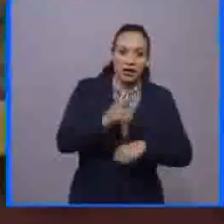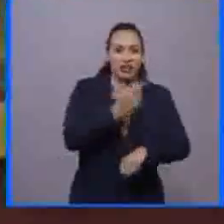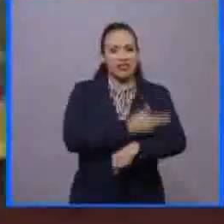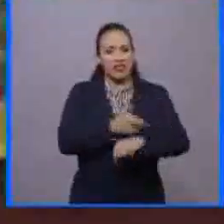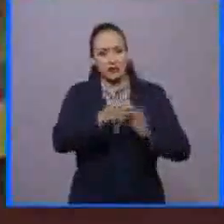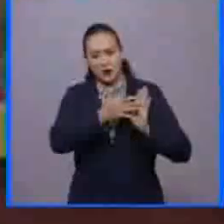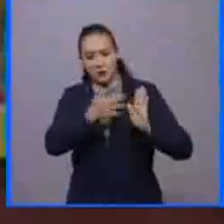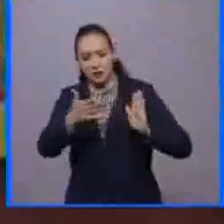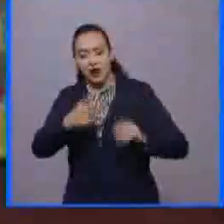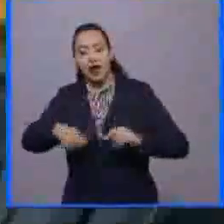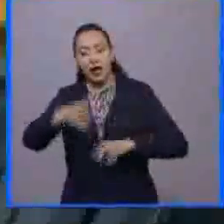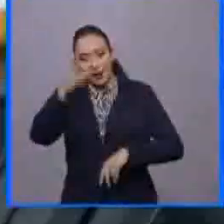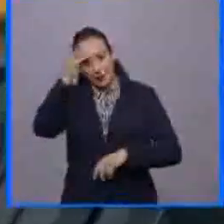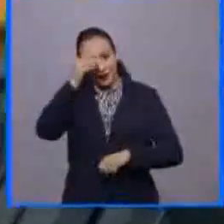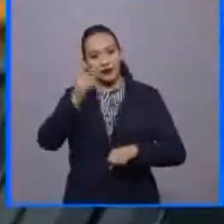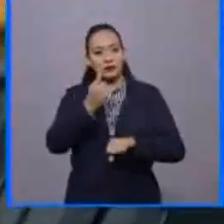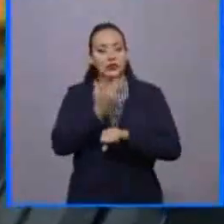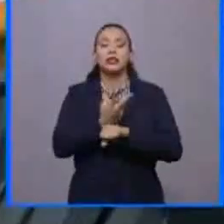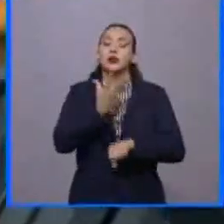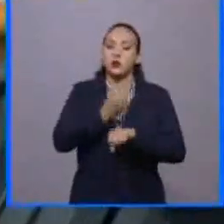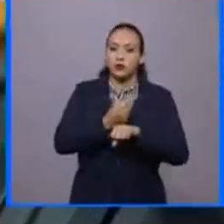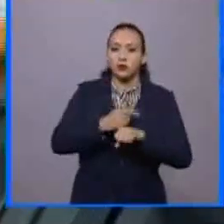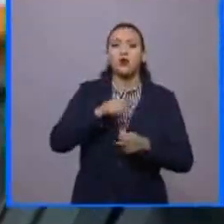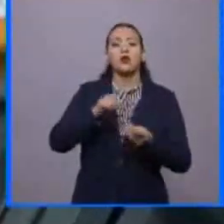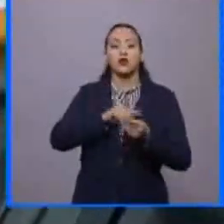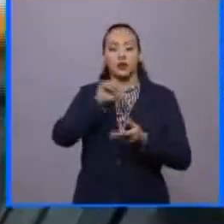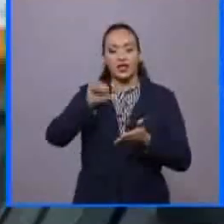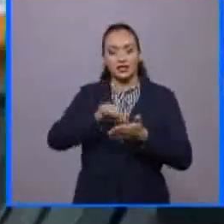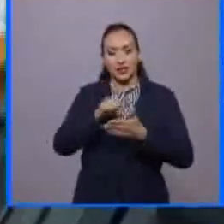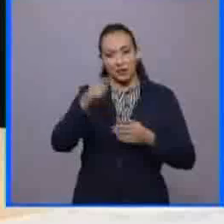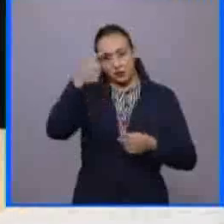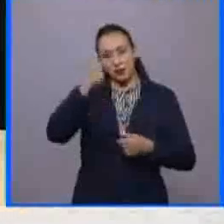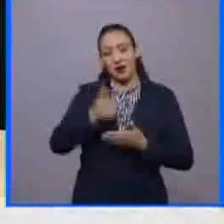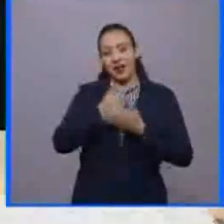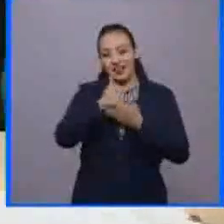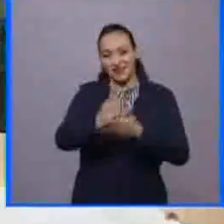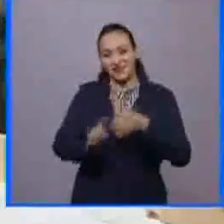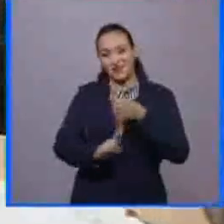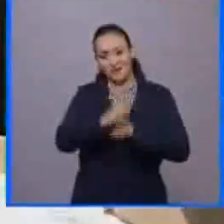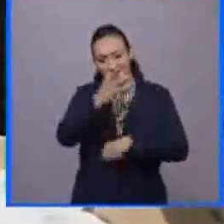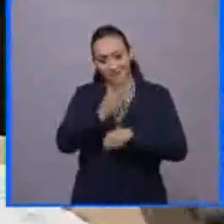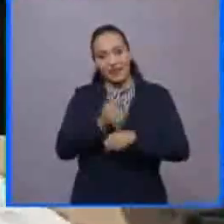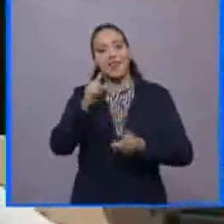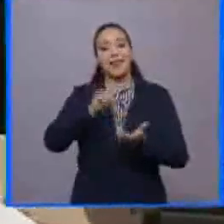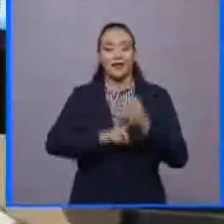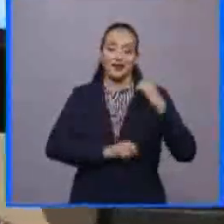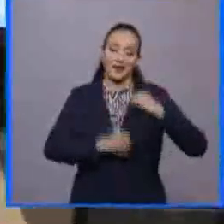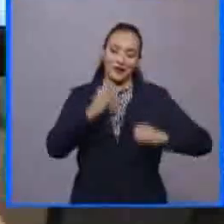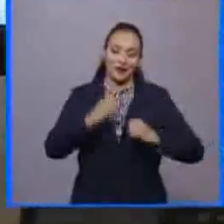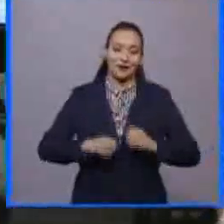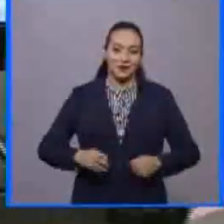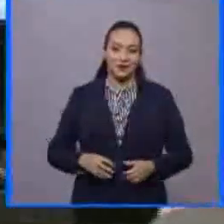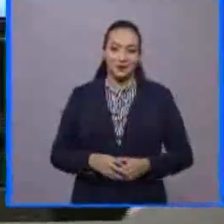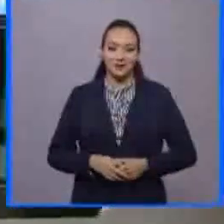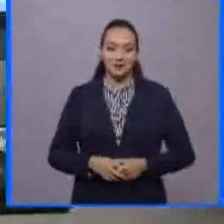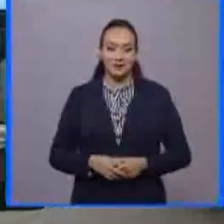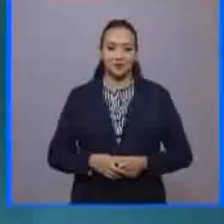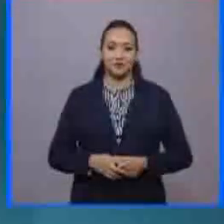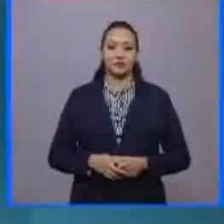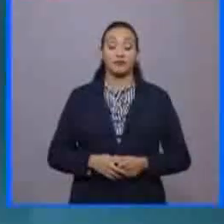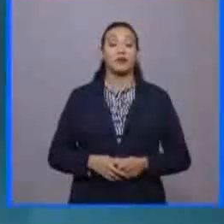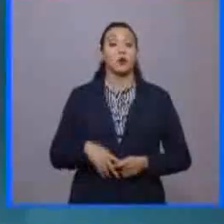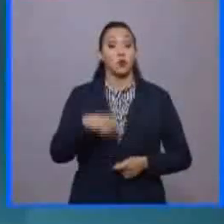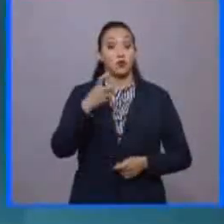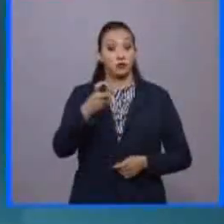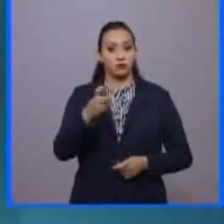el marco general organizacional del Centro de Mecanismos de Solución de Controversias del Poder Judicial de la Federación, y